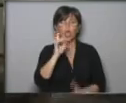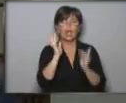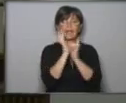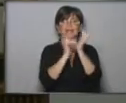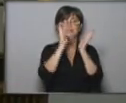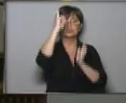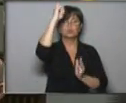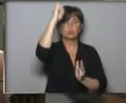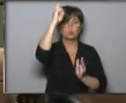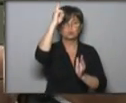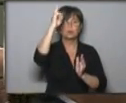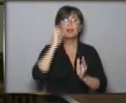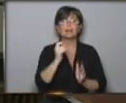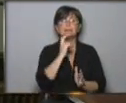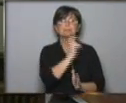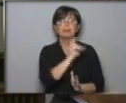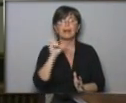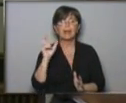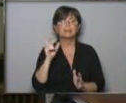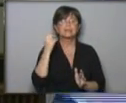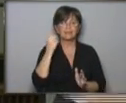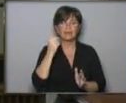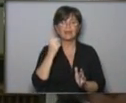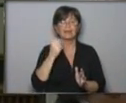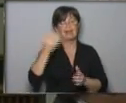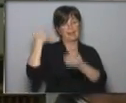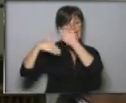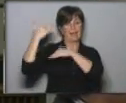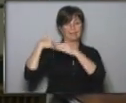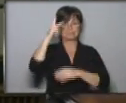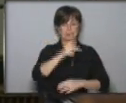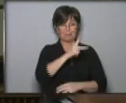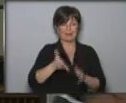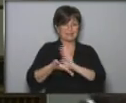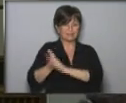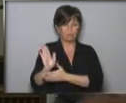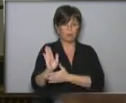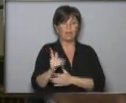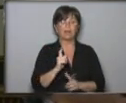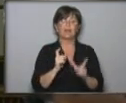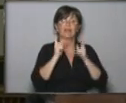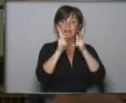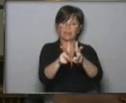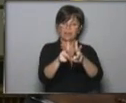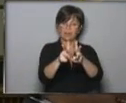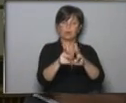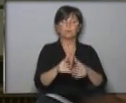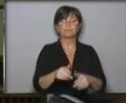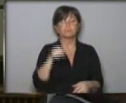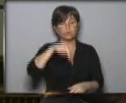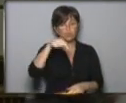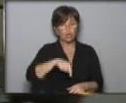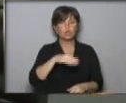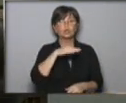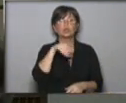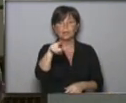Jesucristo. Recordando las palabras de su predecesor, Benedicto XVI, Jorge Mario Bergoglio, hoy